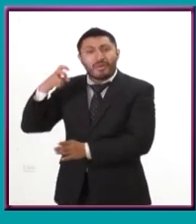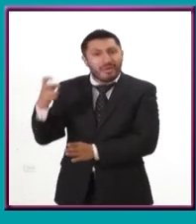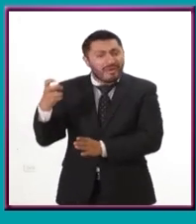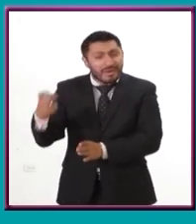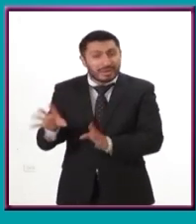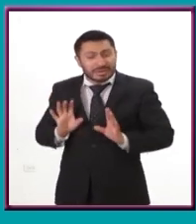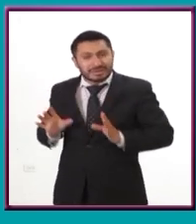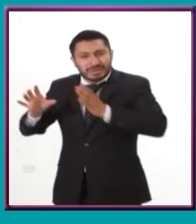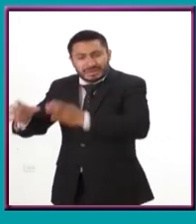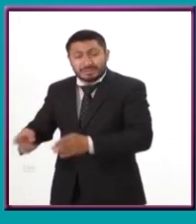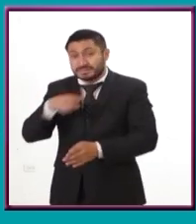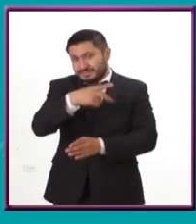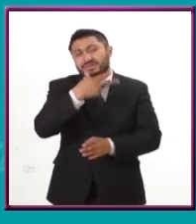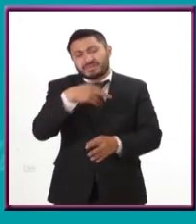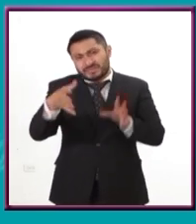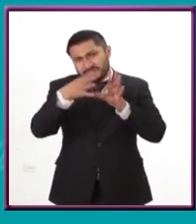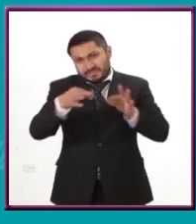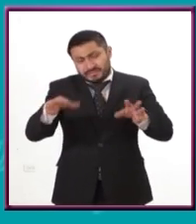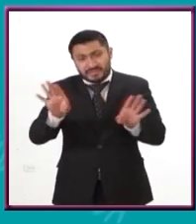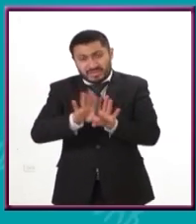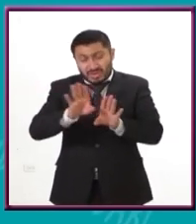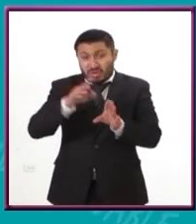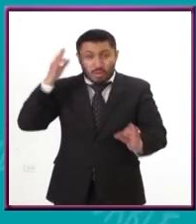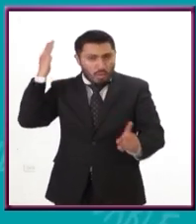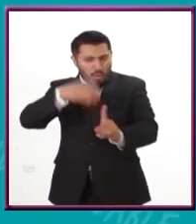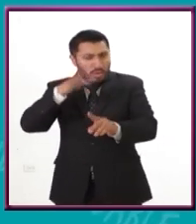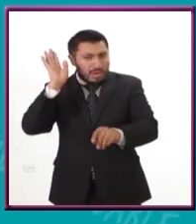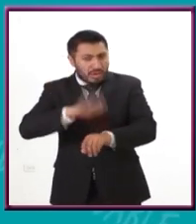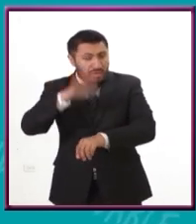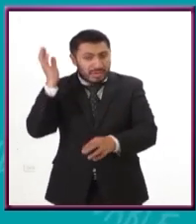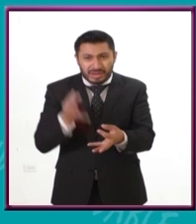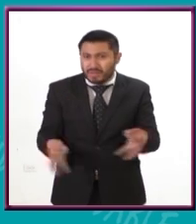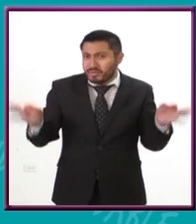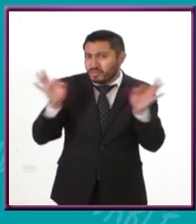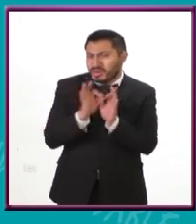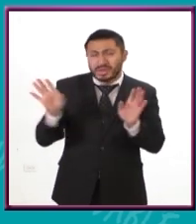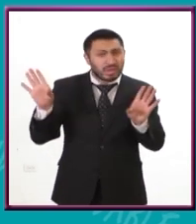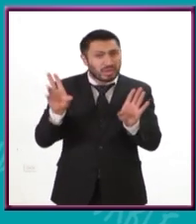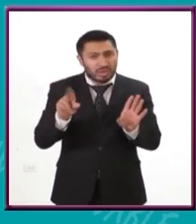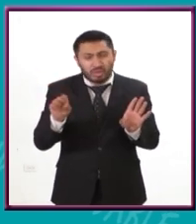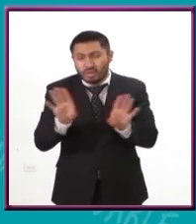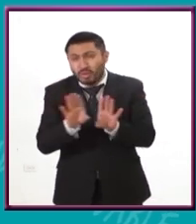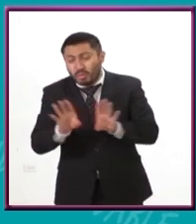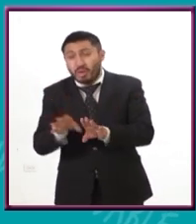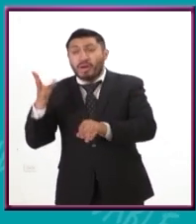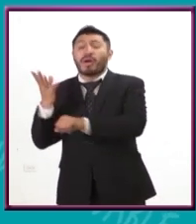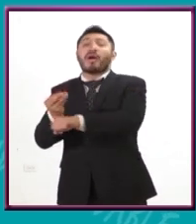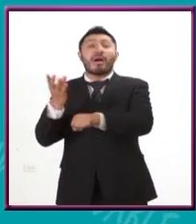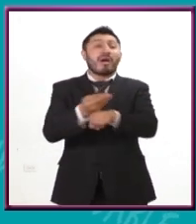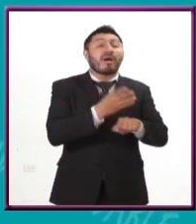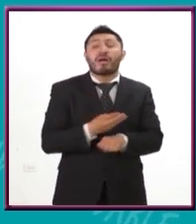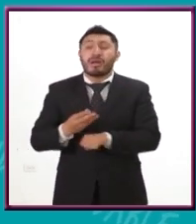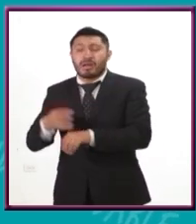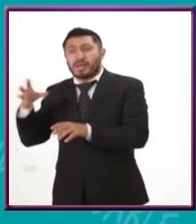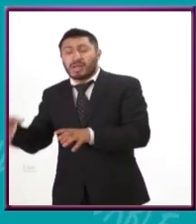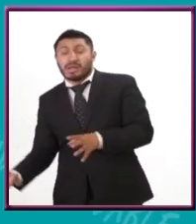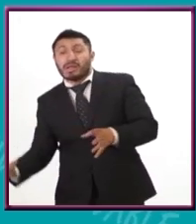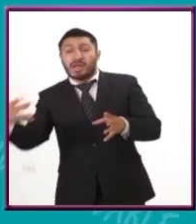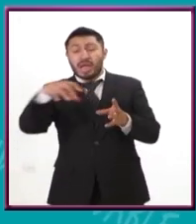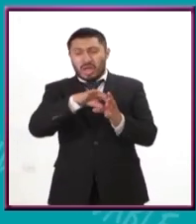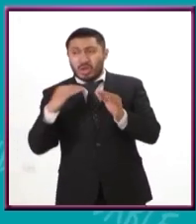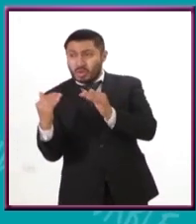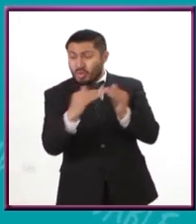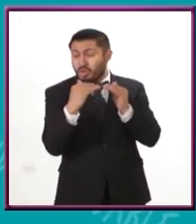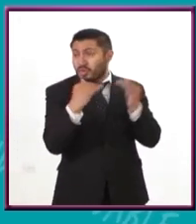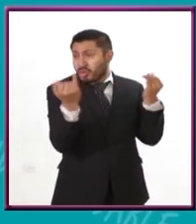la neurodiversidad, explica Nick Walker, subraya que el objetivo principal no es tratar de reparar las diferencias neurológicas como si